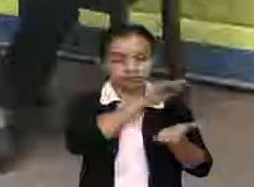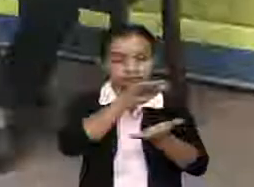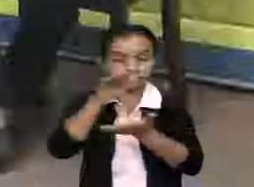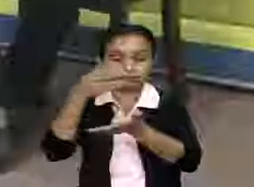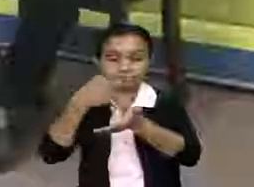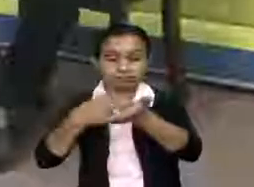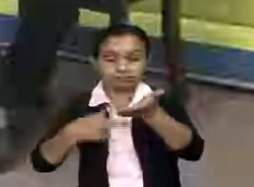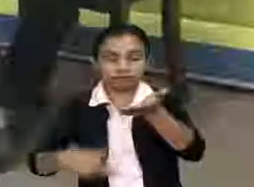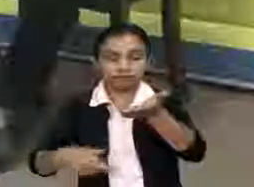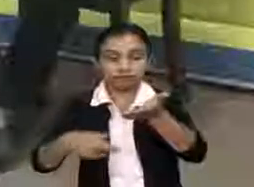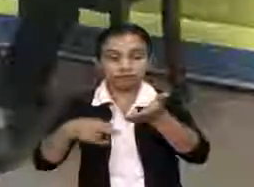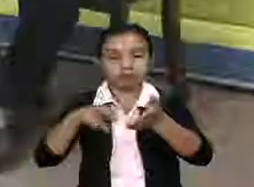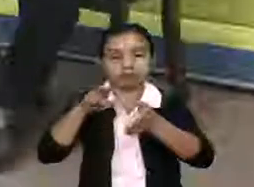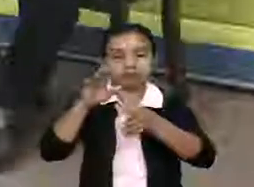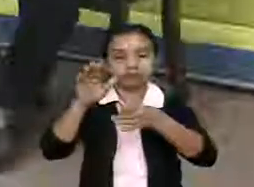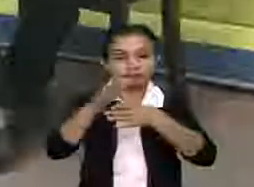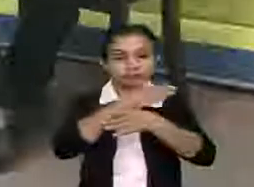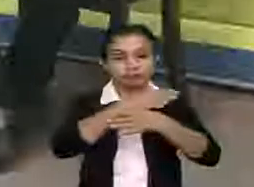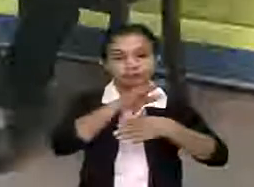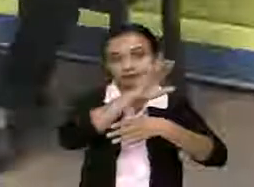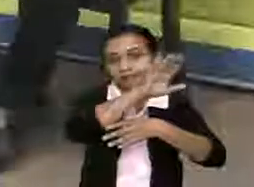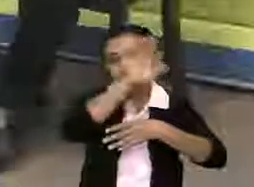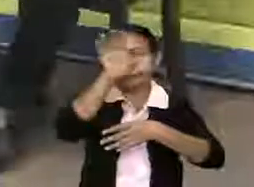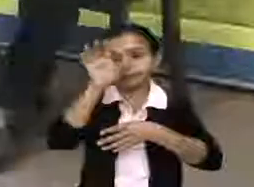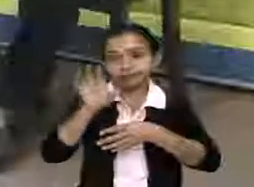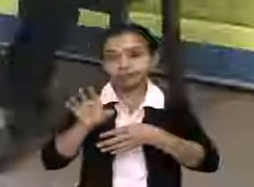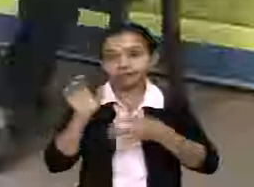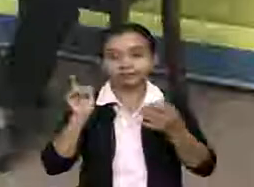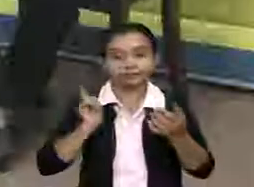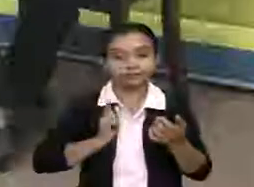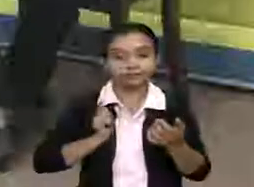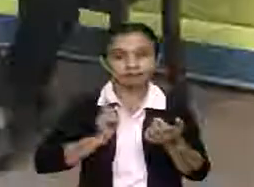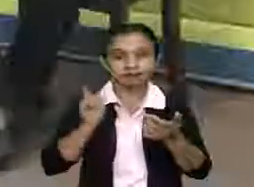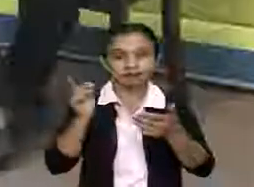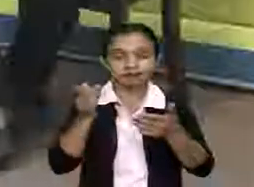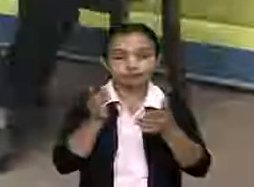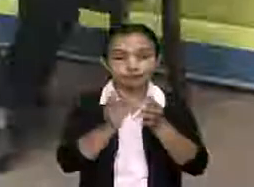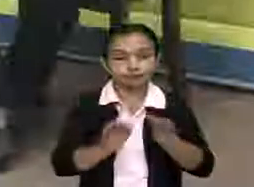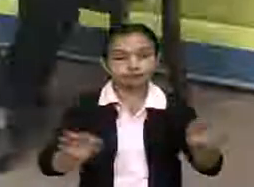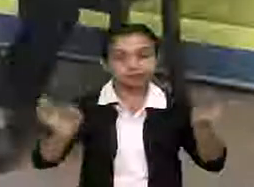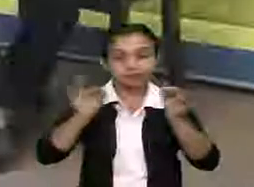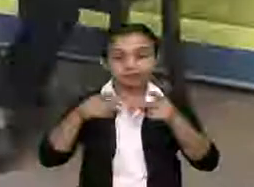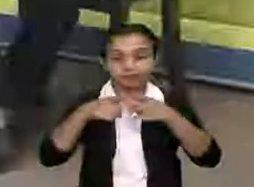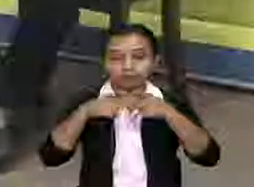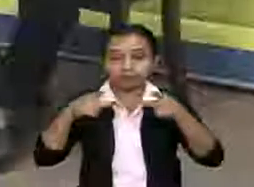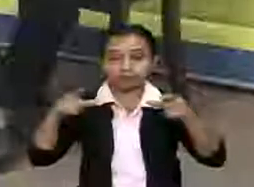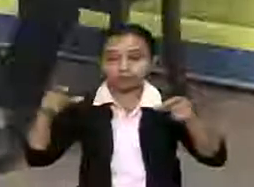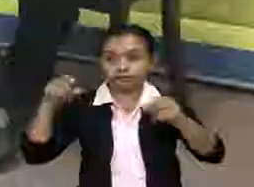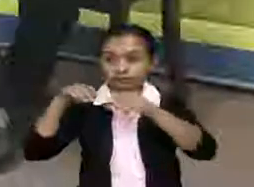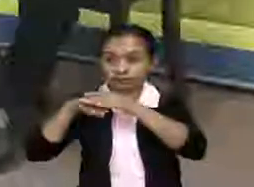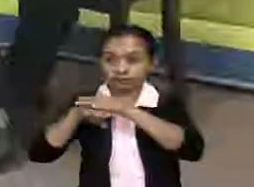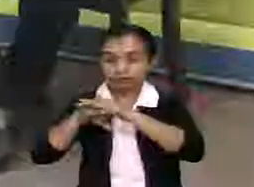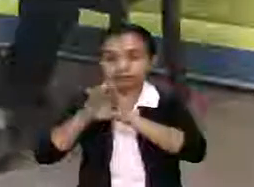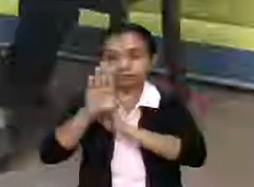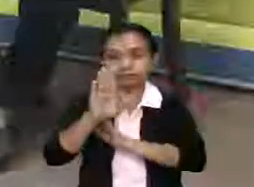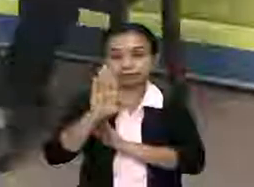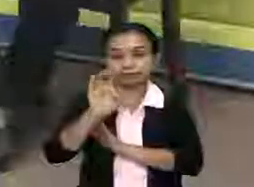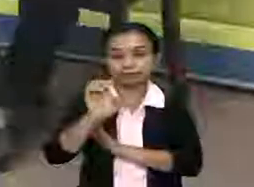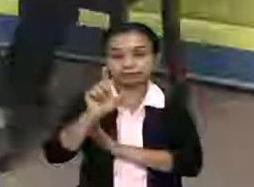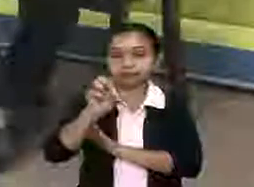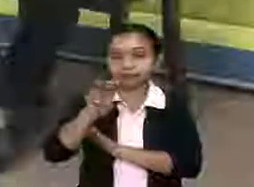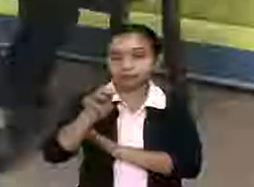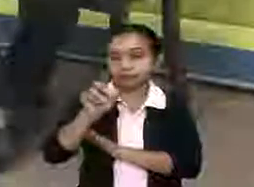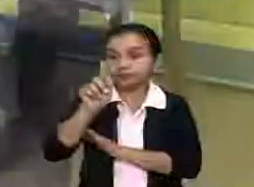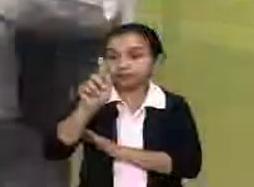departamentos y cuenta con un banco principal que está en managua en belmonte managua